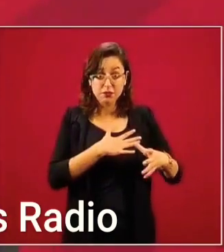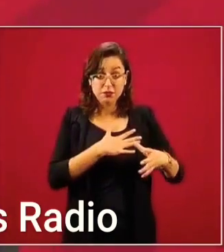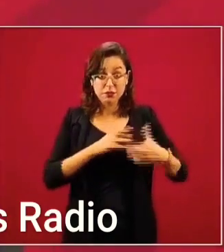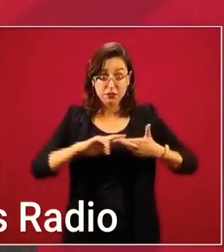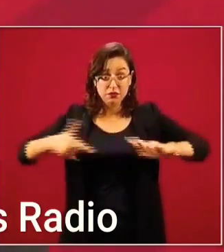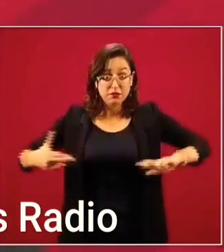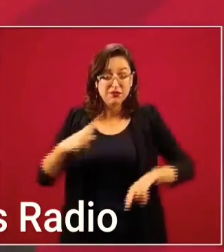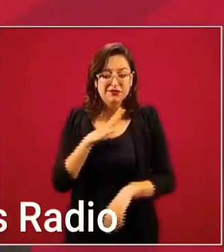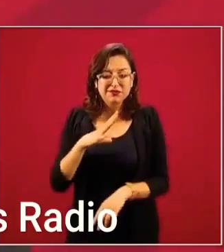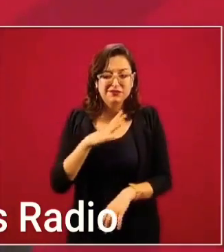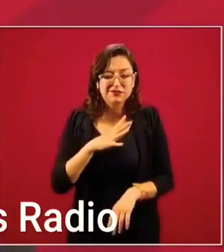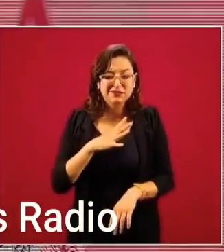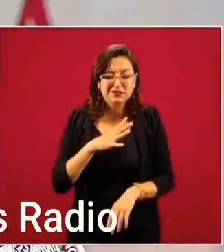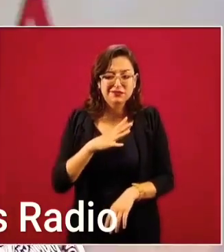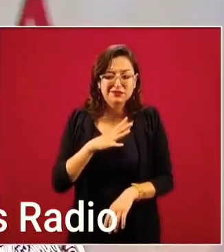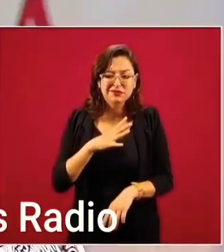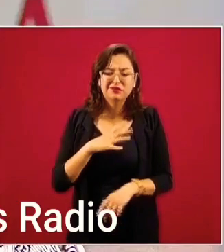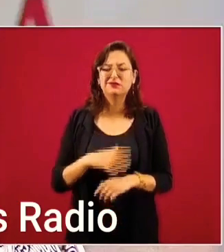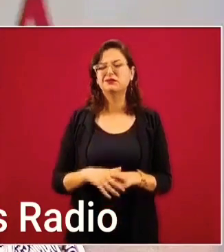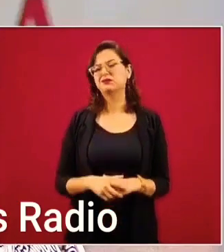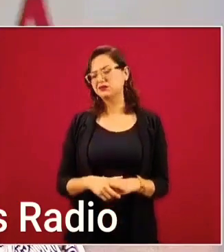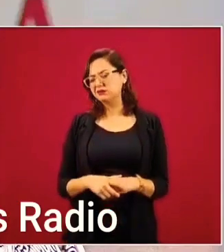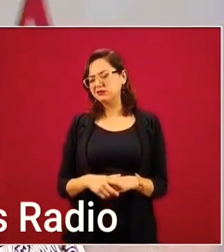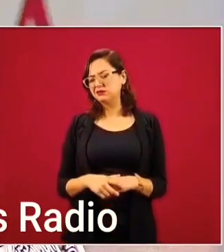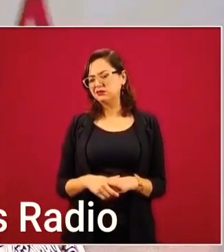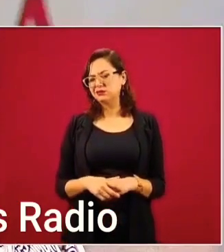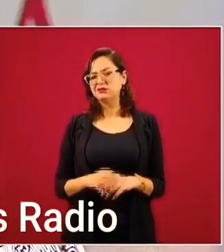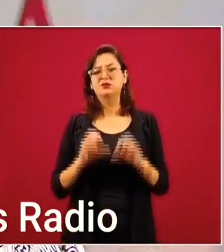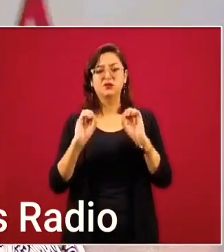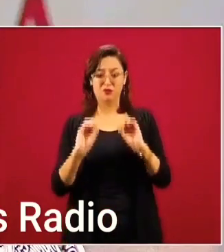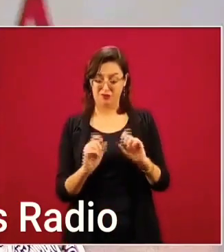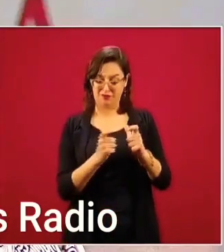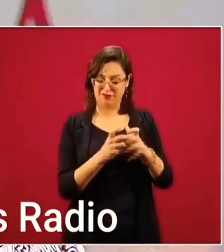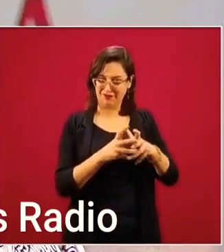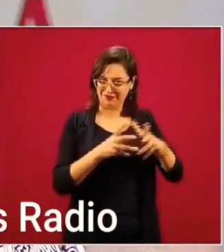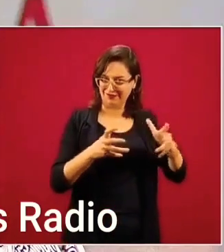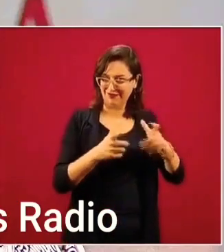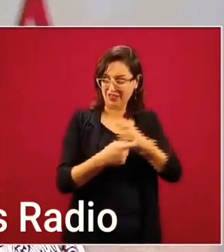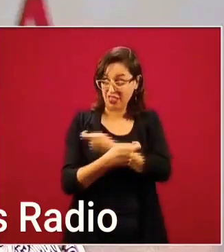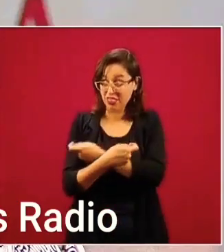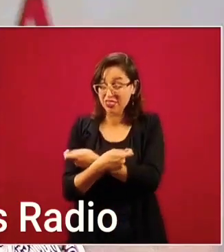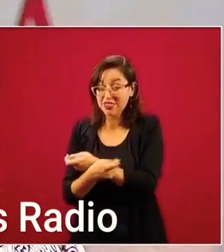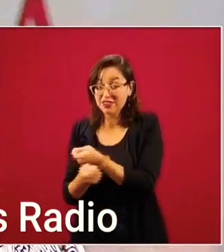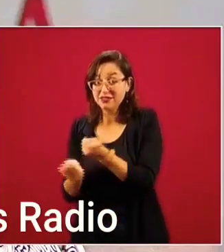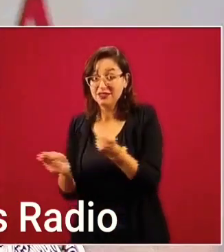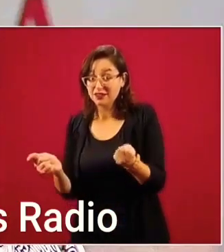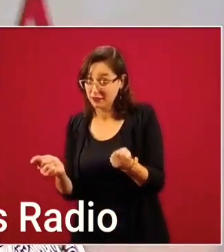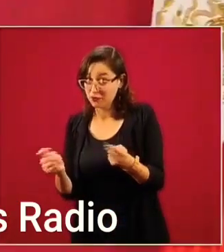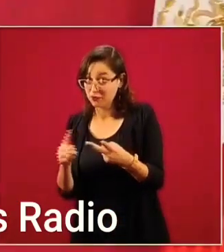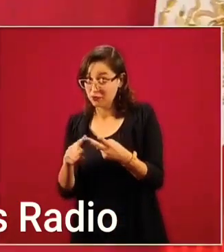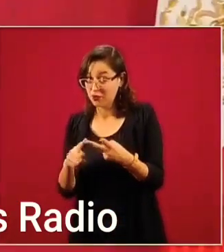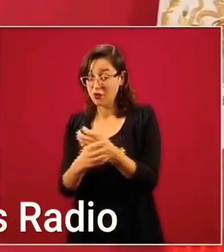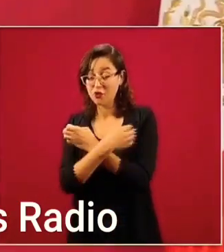¿O también vamos a incluir la distribución del ingreso, la